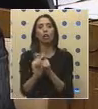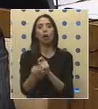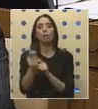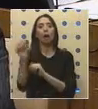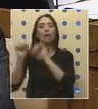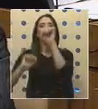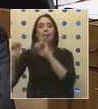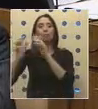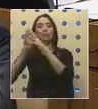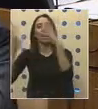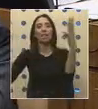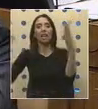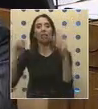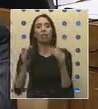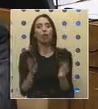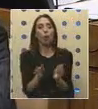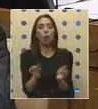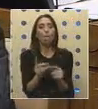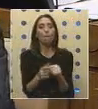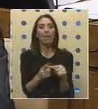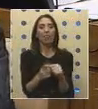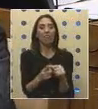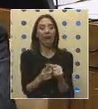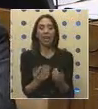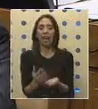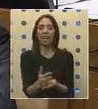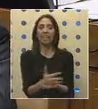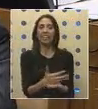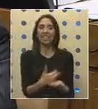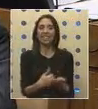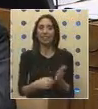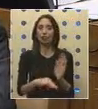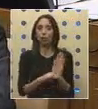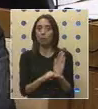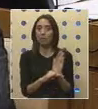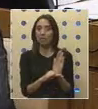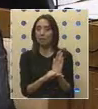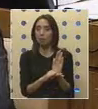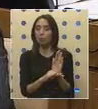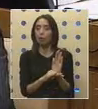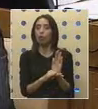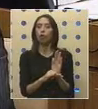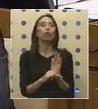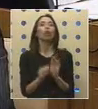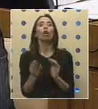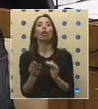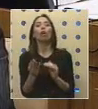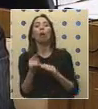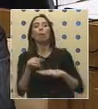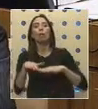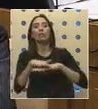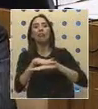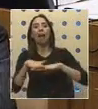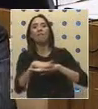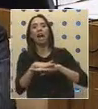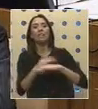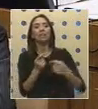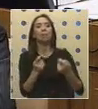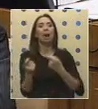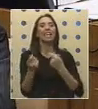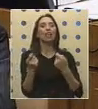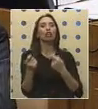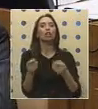o medianas. Porque el ingreso mínimo, presidente, tiene que ver con los pisos de negociación colectiva. Y los pisos de